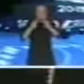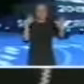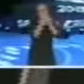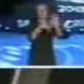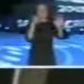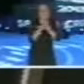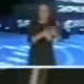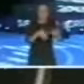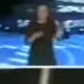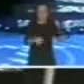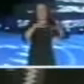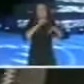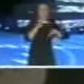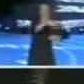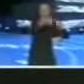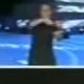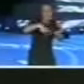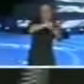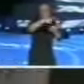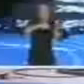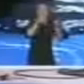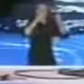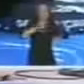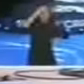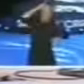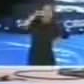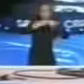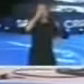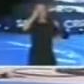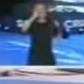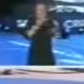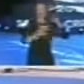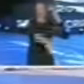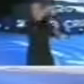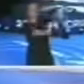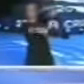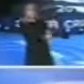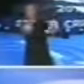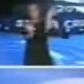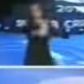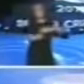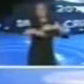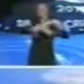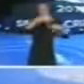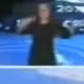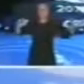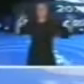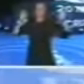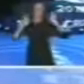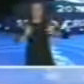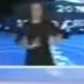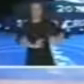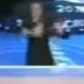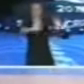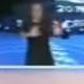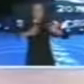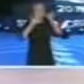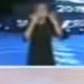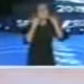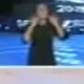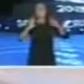interesa es que está en la alfabeta para poder manejarte. Es triste, pero es